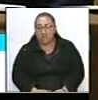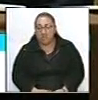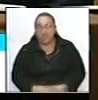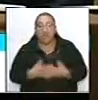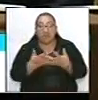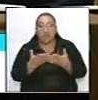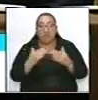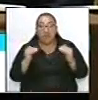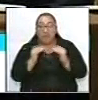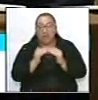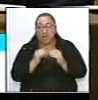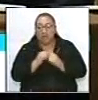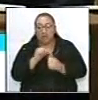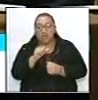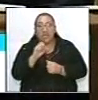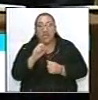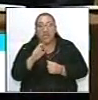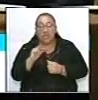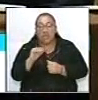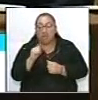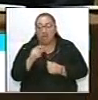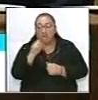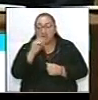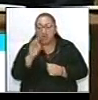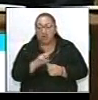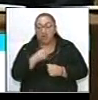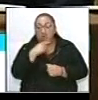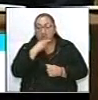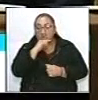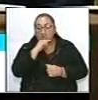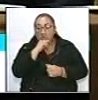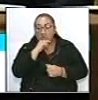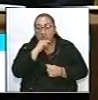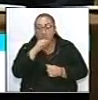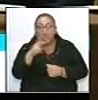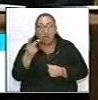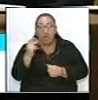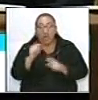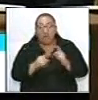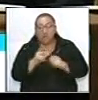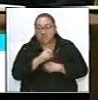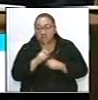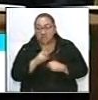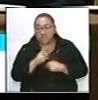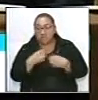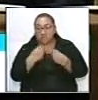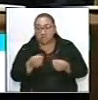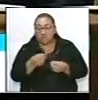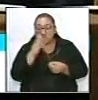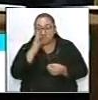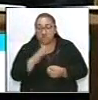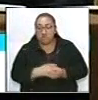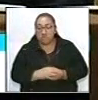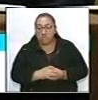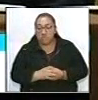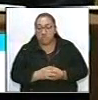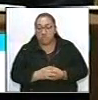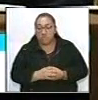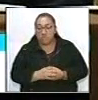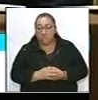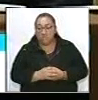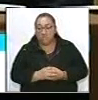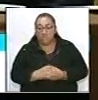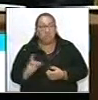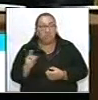equidad en el serenazgo a nivel nacional, que haya un porcentaje de mujeres, porque ustedes no lo creen, hay distrito que se ha dado la orden que no debe haber